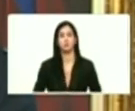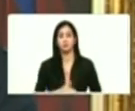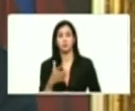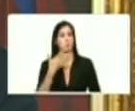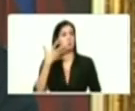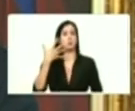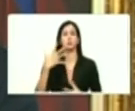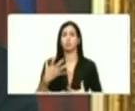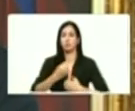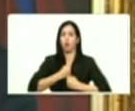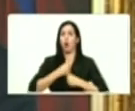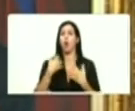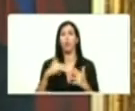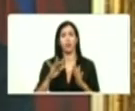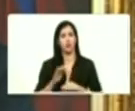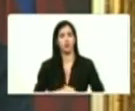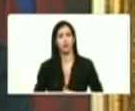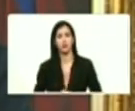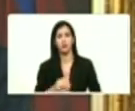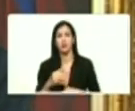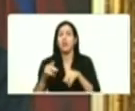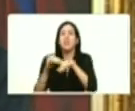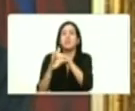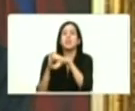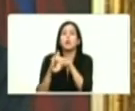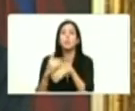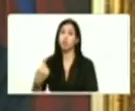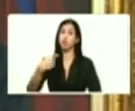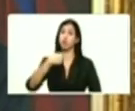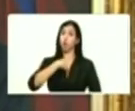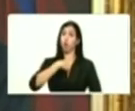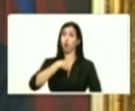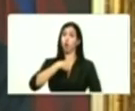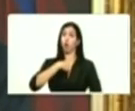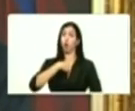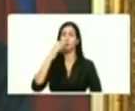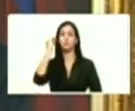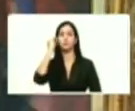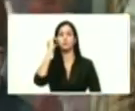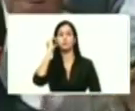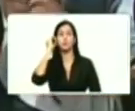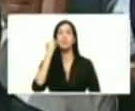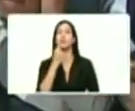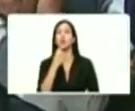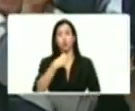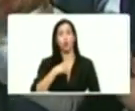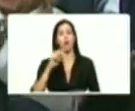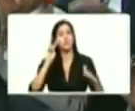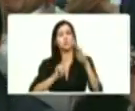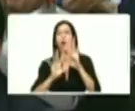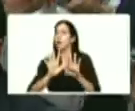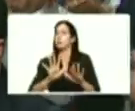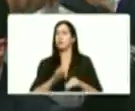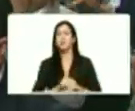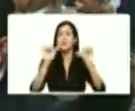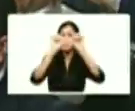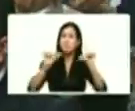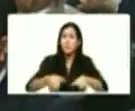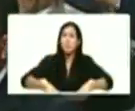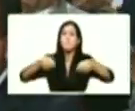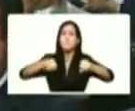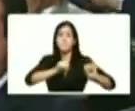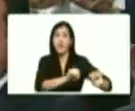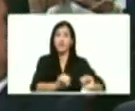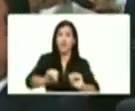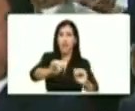ego no joda me perdonan que diga yo pero yo veo eso así el sistema de supermercados es para